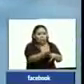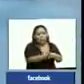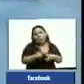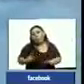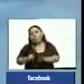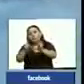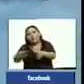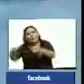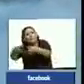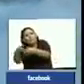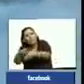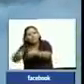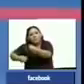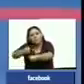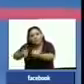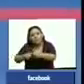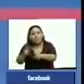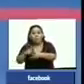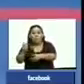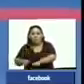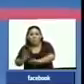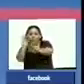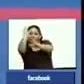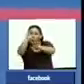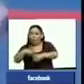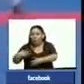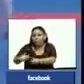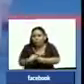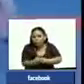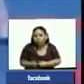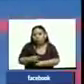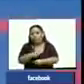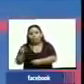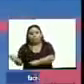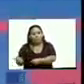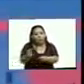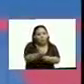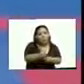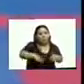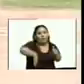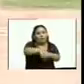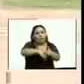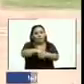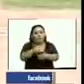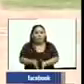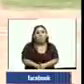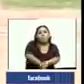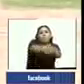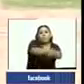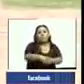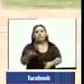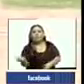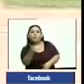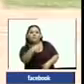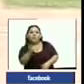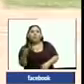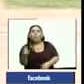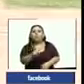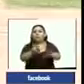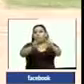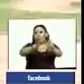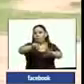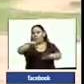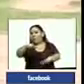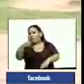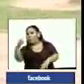6 de deportes en conjunto como baloncesto, balonmano, béisbol, fútbol sala, softball y voleibol recibirán un monto entre 8